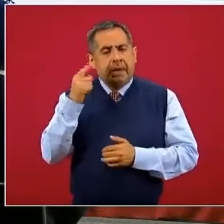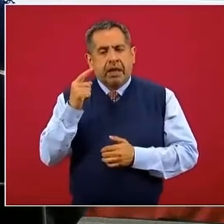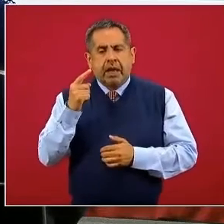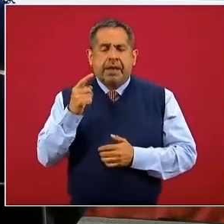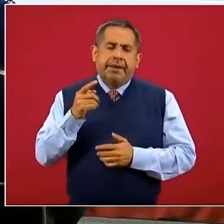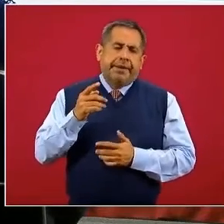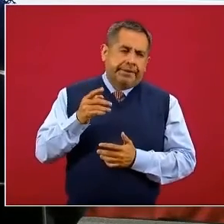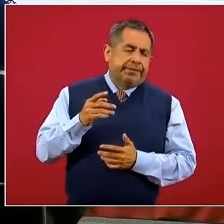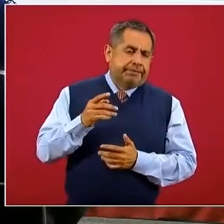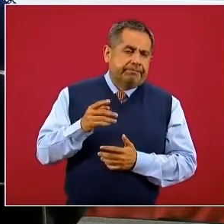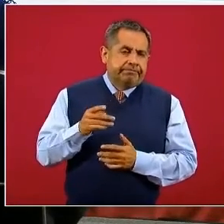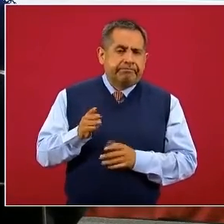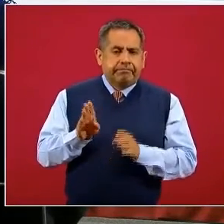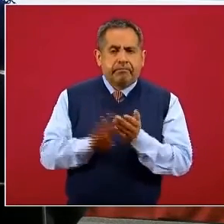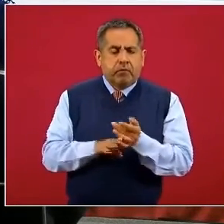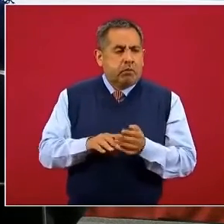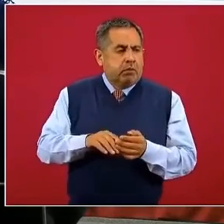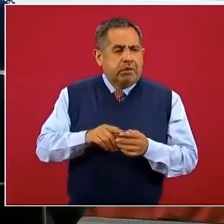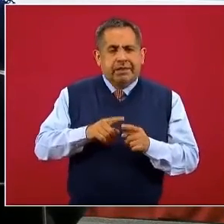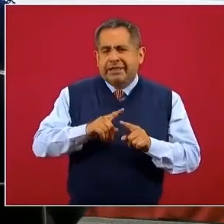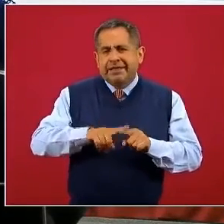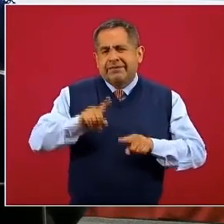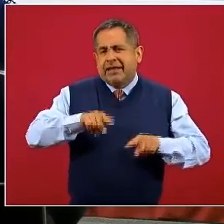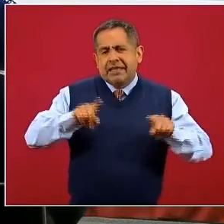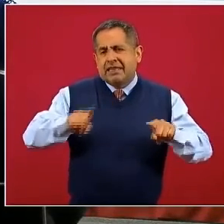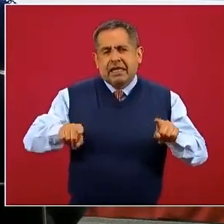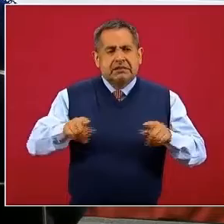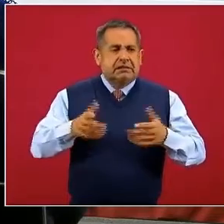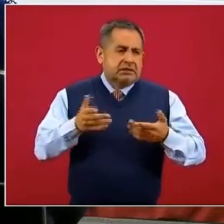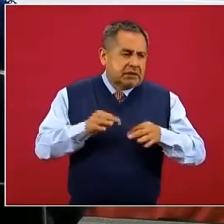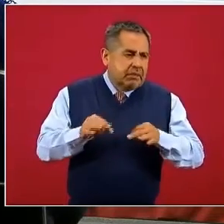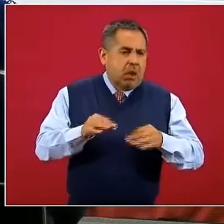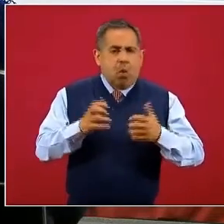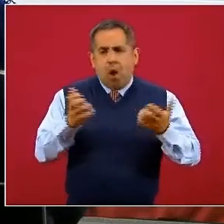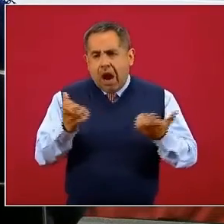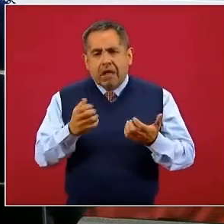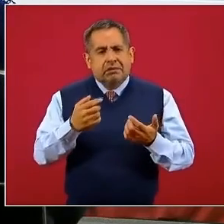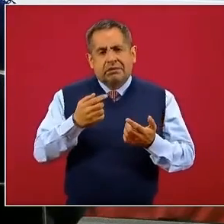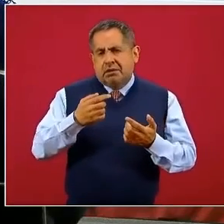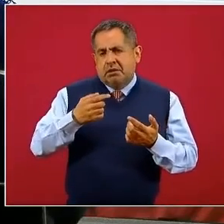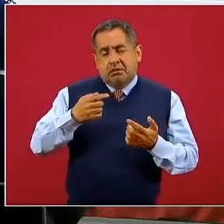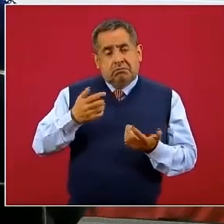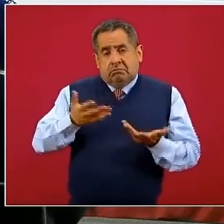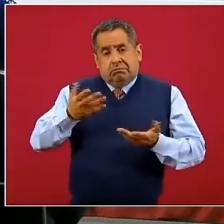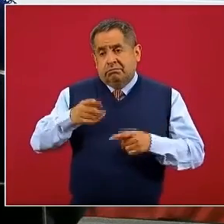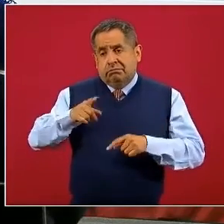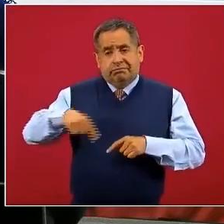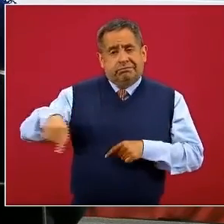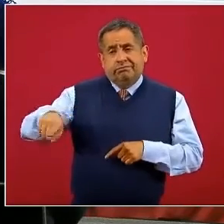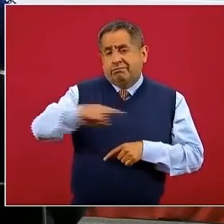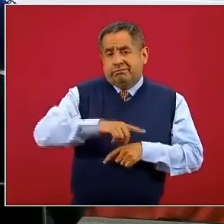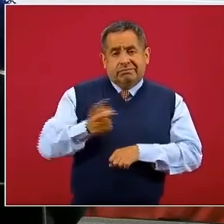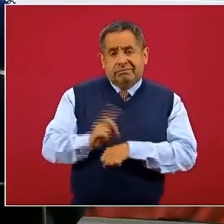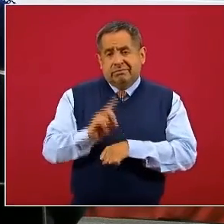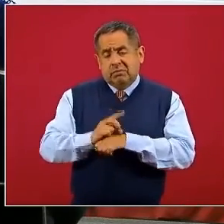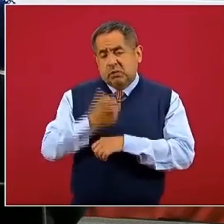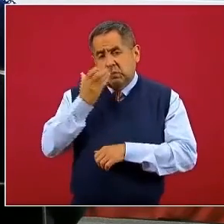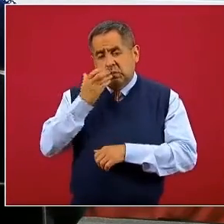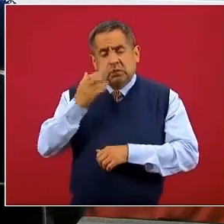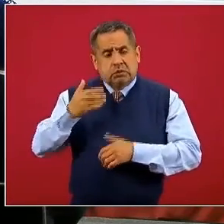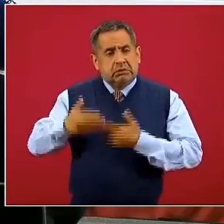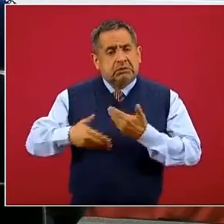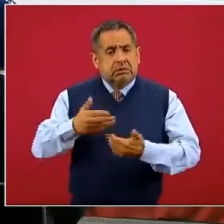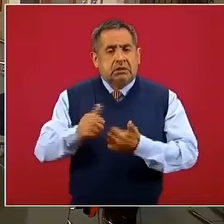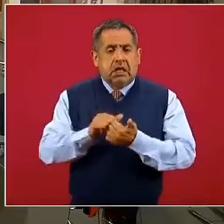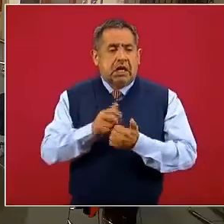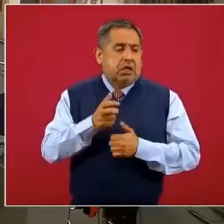cabo las diferentes acciones que en su momento la población realiza en el día a día, tanto en lo